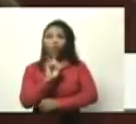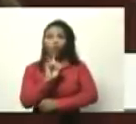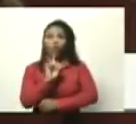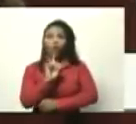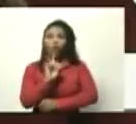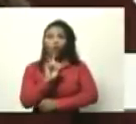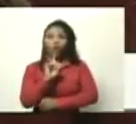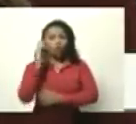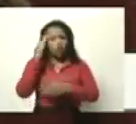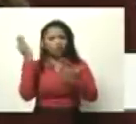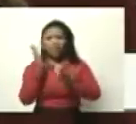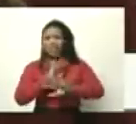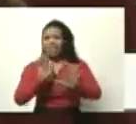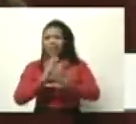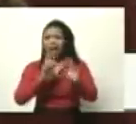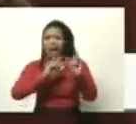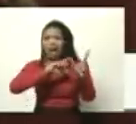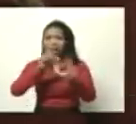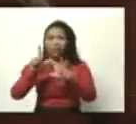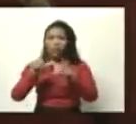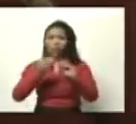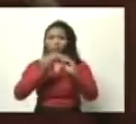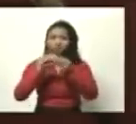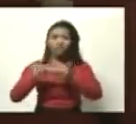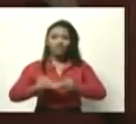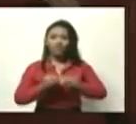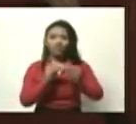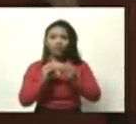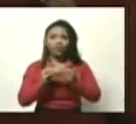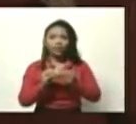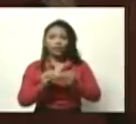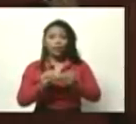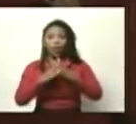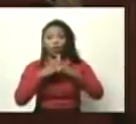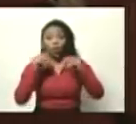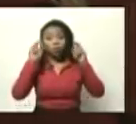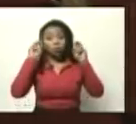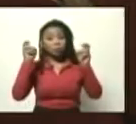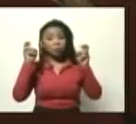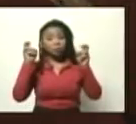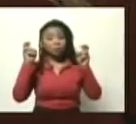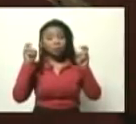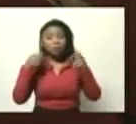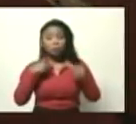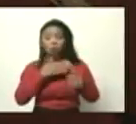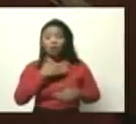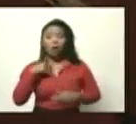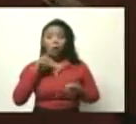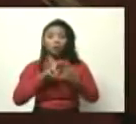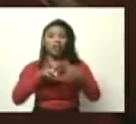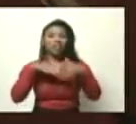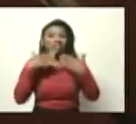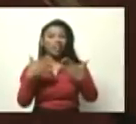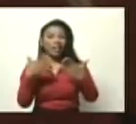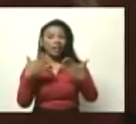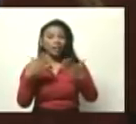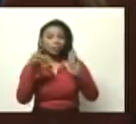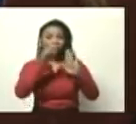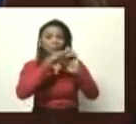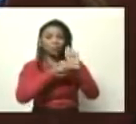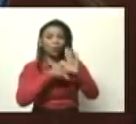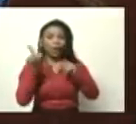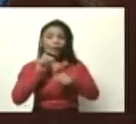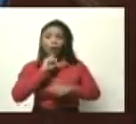sé exactamente si ya está elaborado, lo van a elaborar, pero en todo caso lo que quisiera conocer es qué mecanismos van a contemplar en